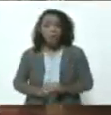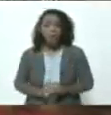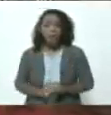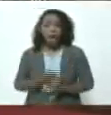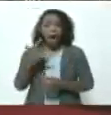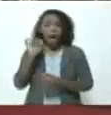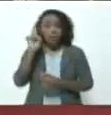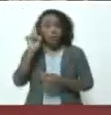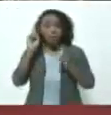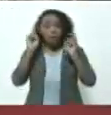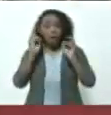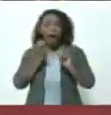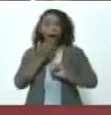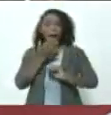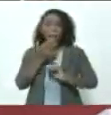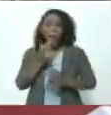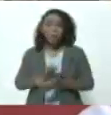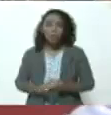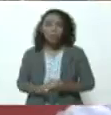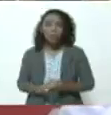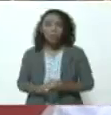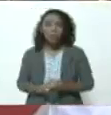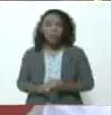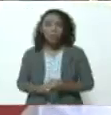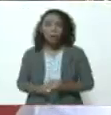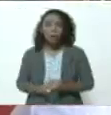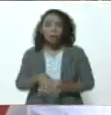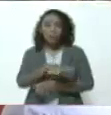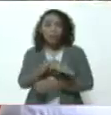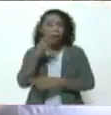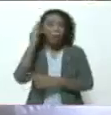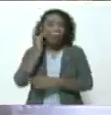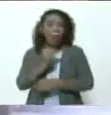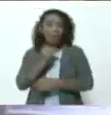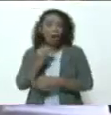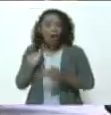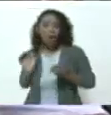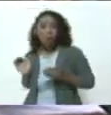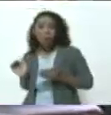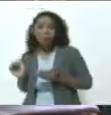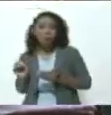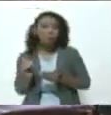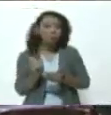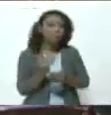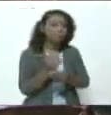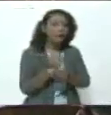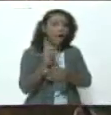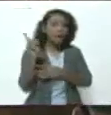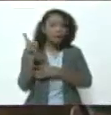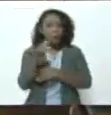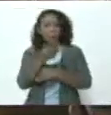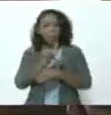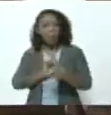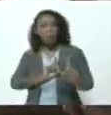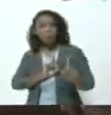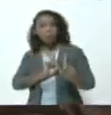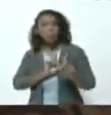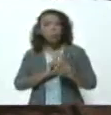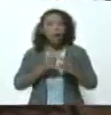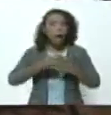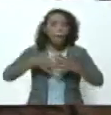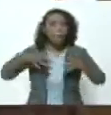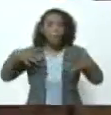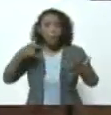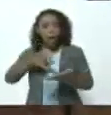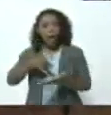escena, por ejemplo, que es donde Bolívar ha reunido en Taguanes, relativamente cerca del campo de Carabobo,